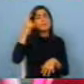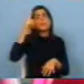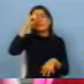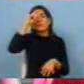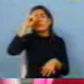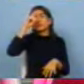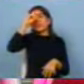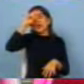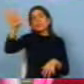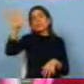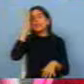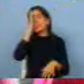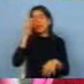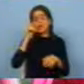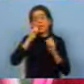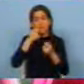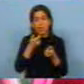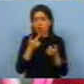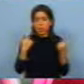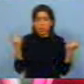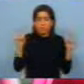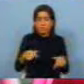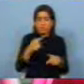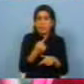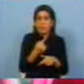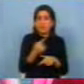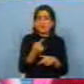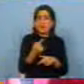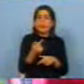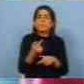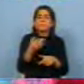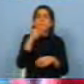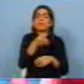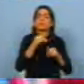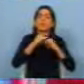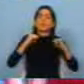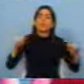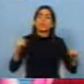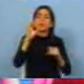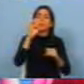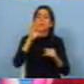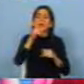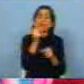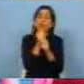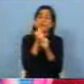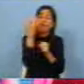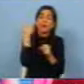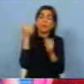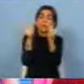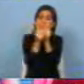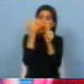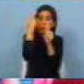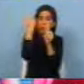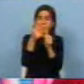dijo. Digo, trato de decir siempre, cuando estoy en un programa o cuando he estado laburando con vos, más allá que